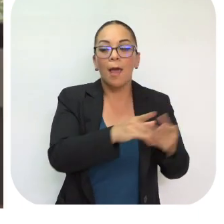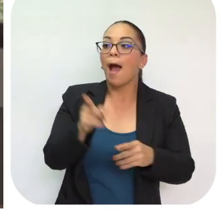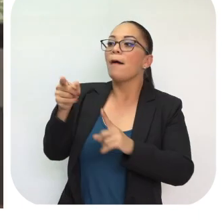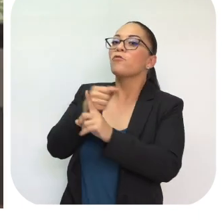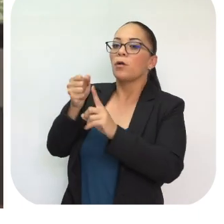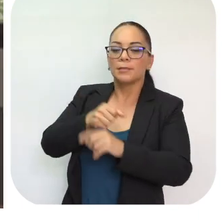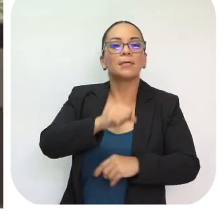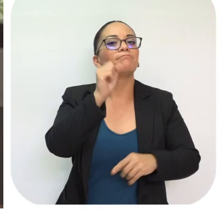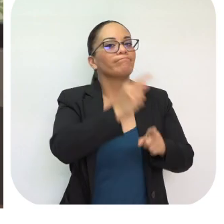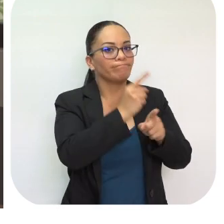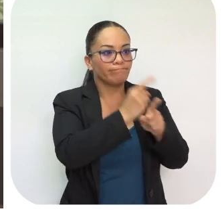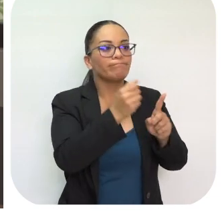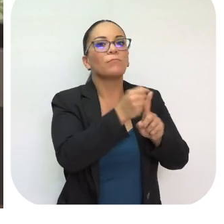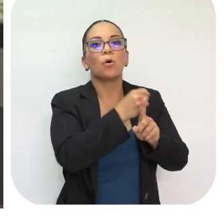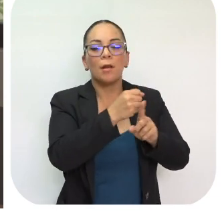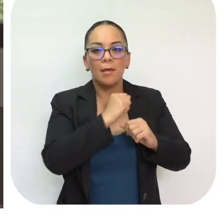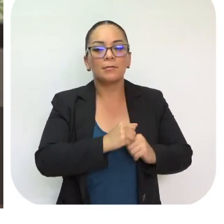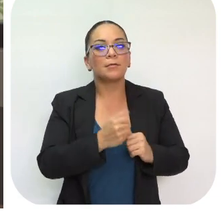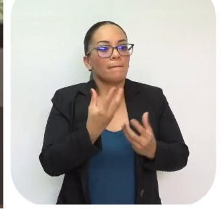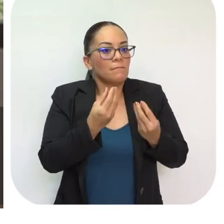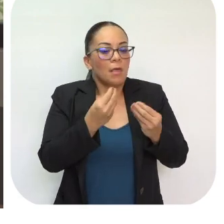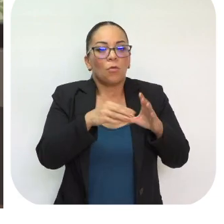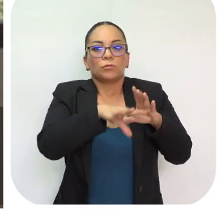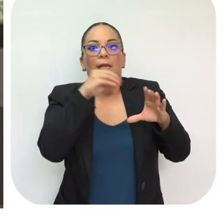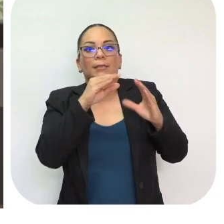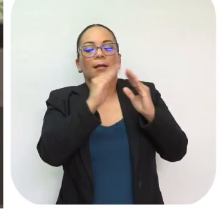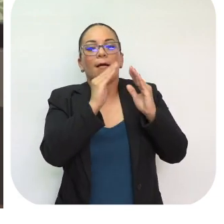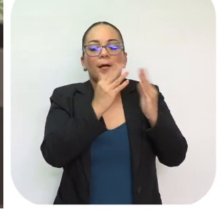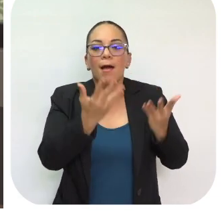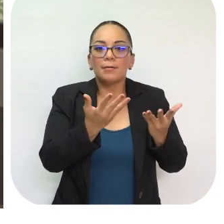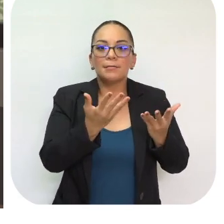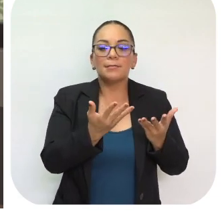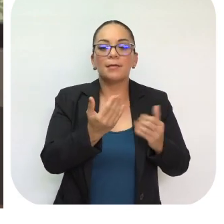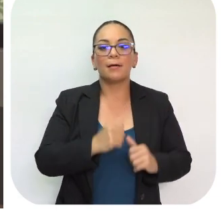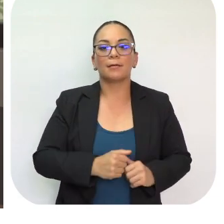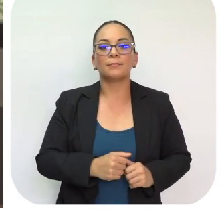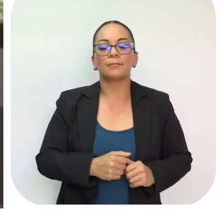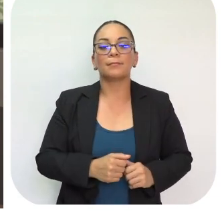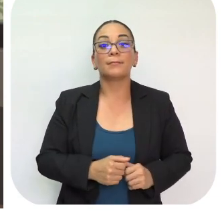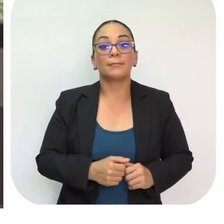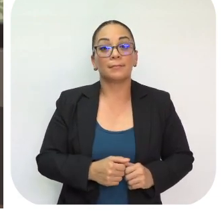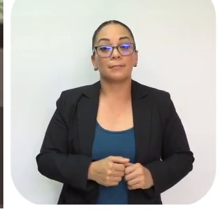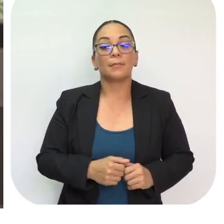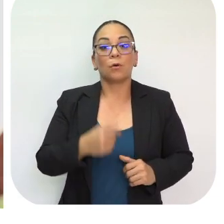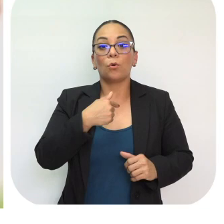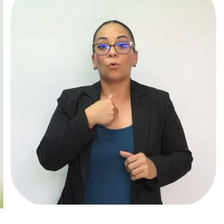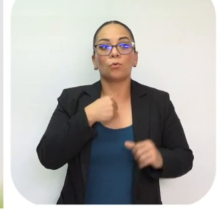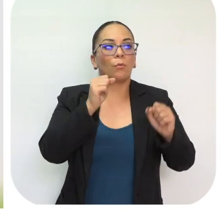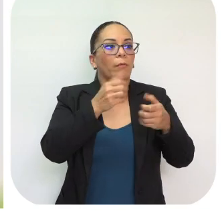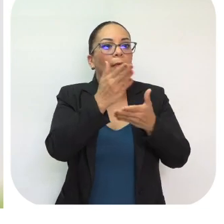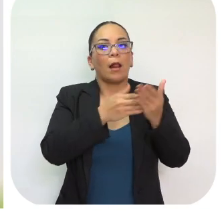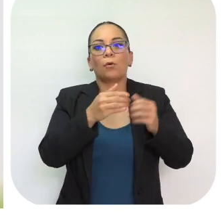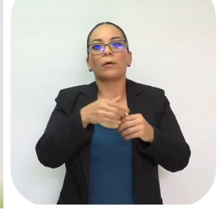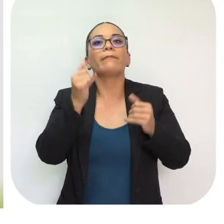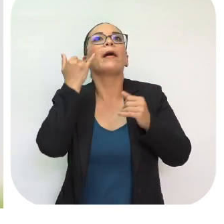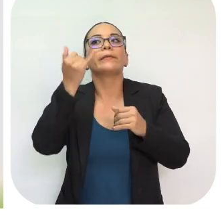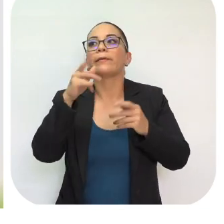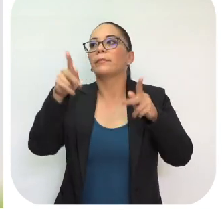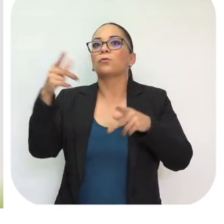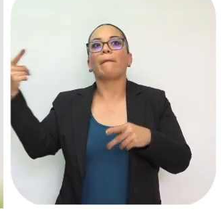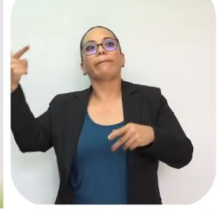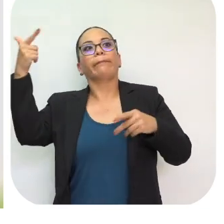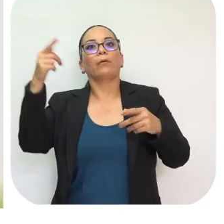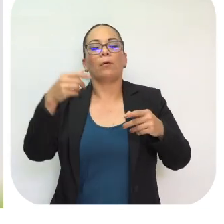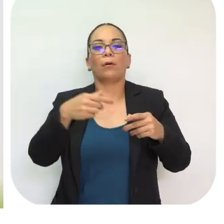La violencia. Que ya hasta miedo da salir. Porque uno pues fue una bala perdida